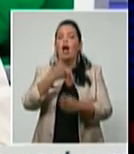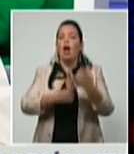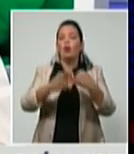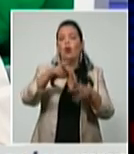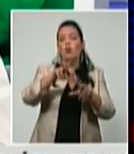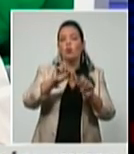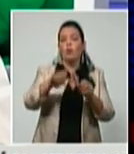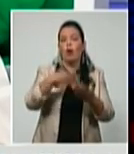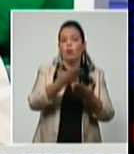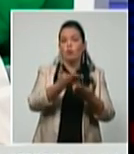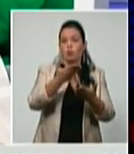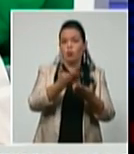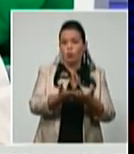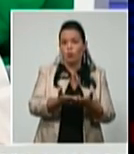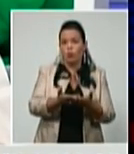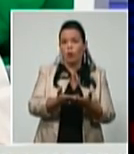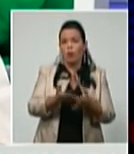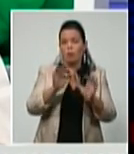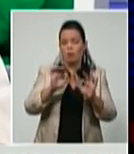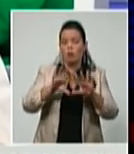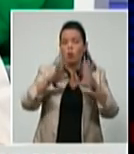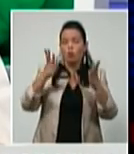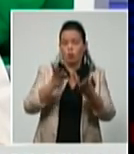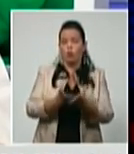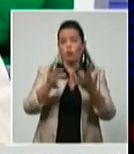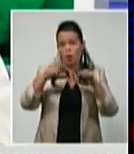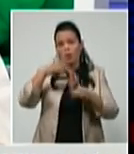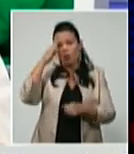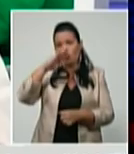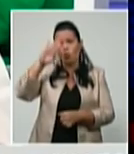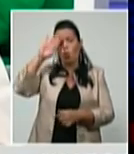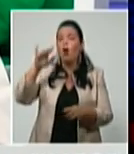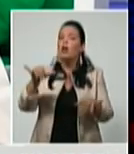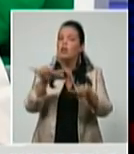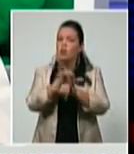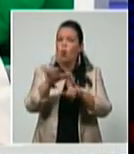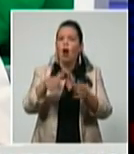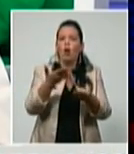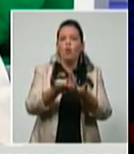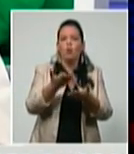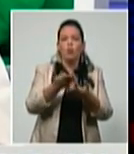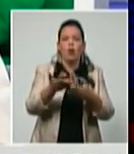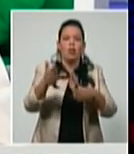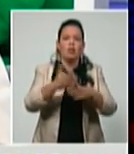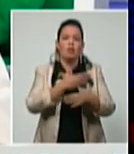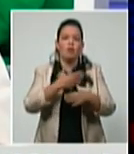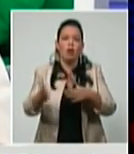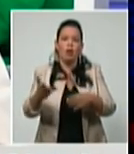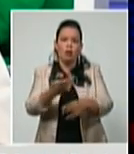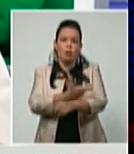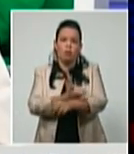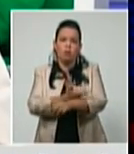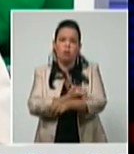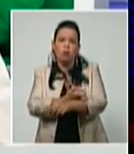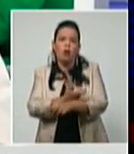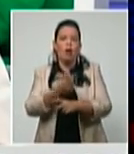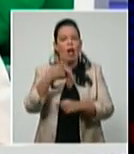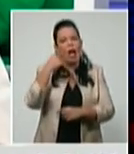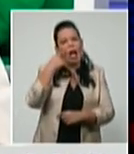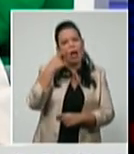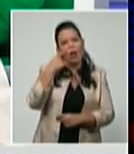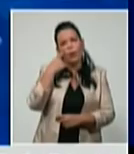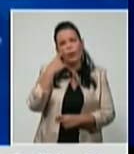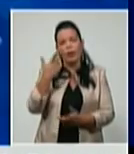también se están ensayando, se están probando, para si surgiera con una efectividad, pues realmente